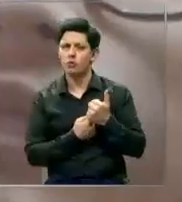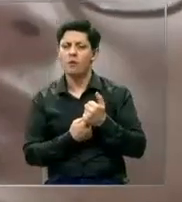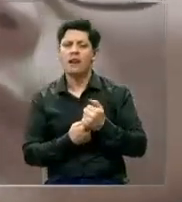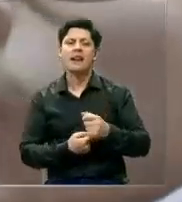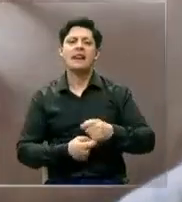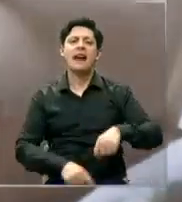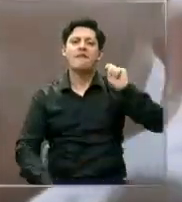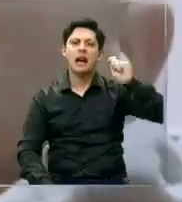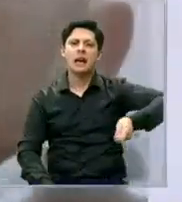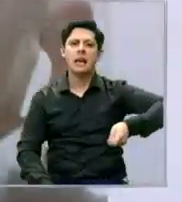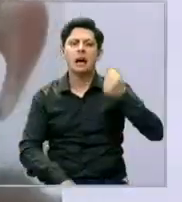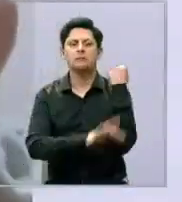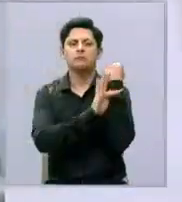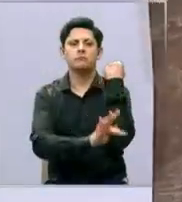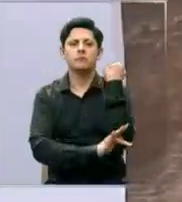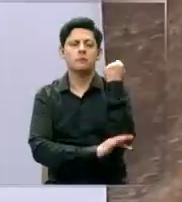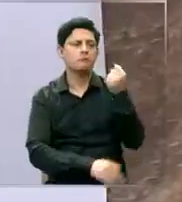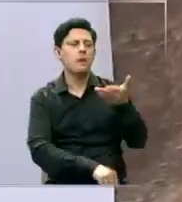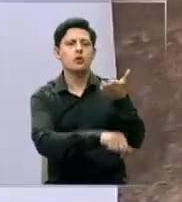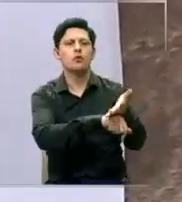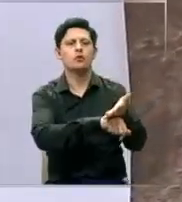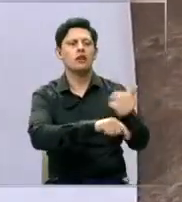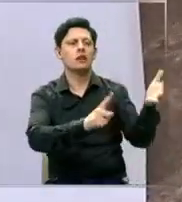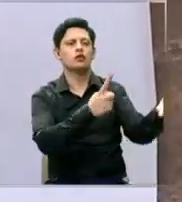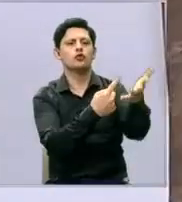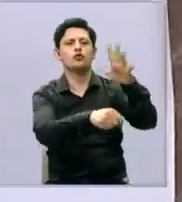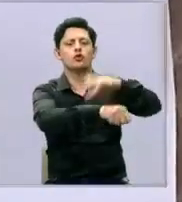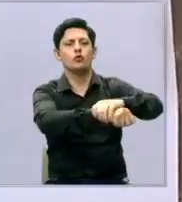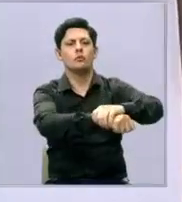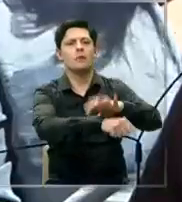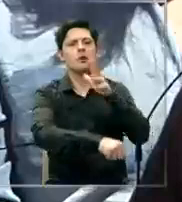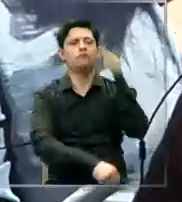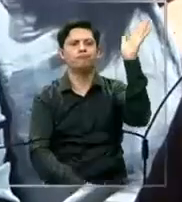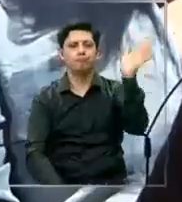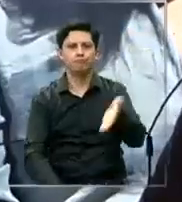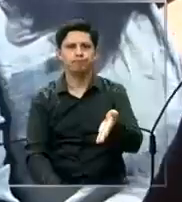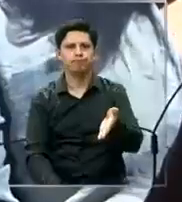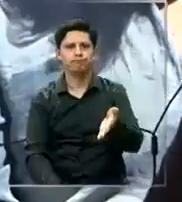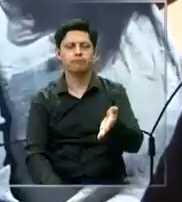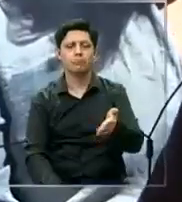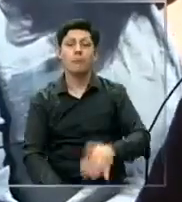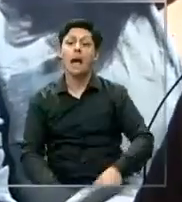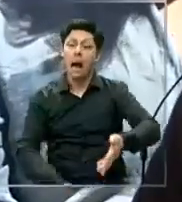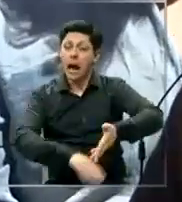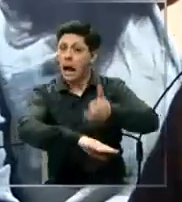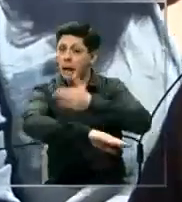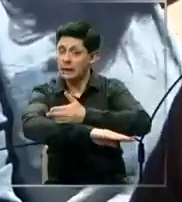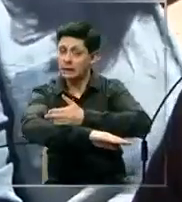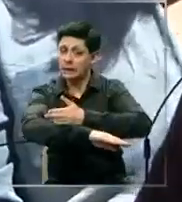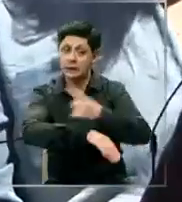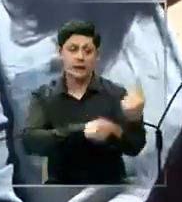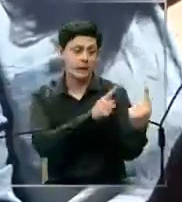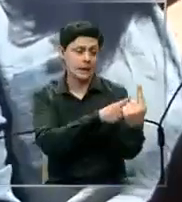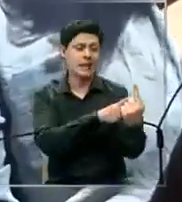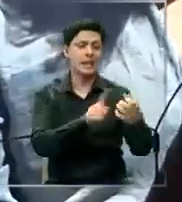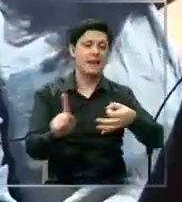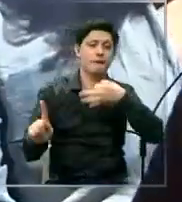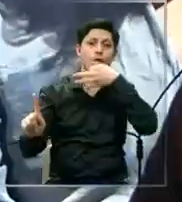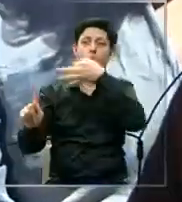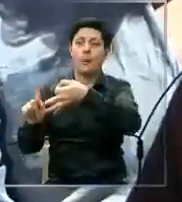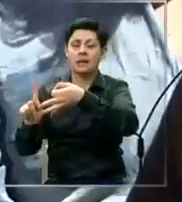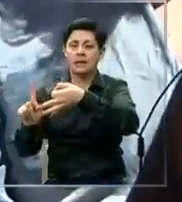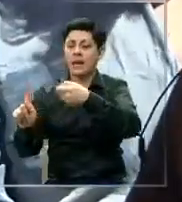solicitó su detención, pero fue rechazada. Hay conversaciones de esta persona con su anterior pareja, a la cual le informa y le dice que ya